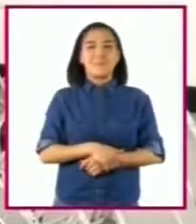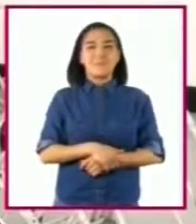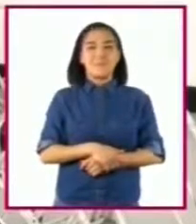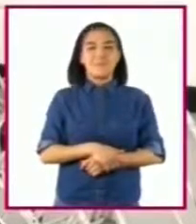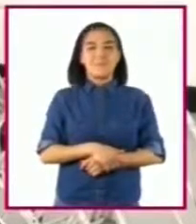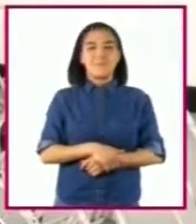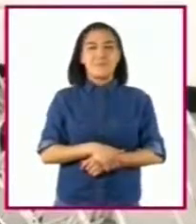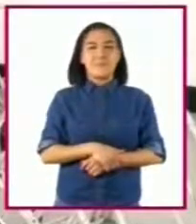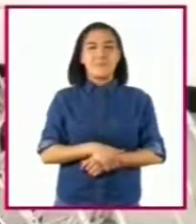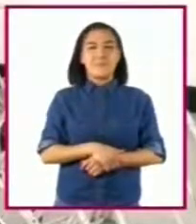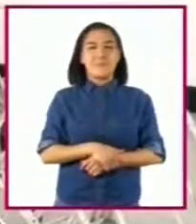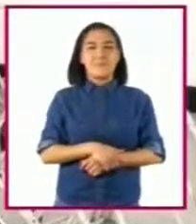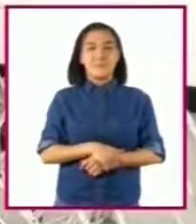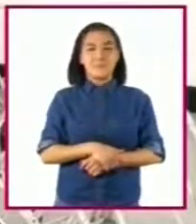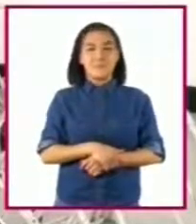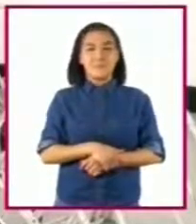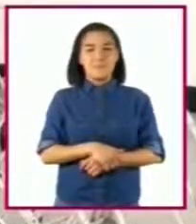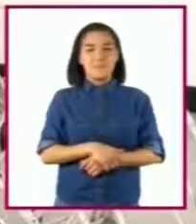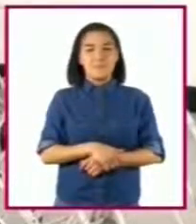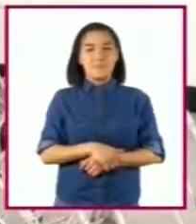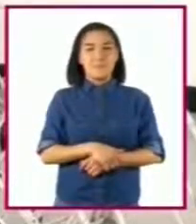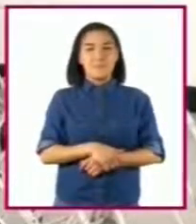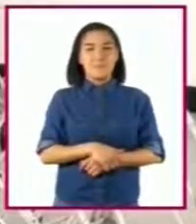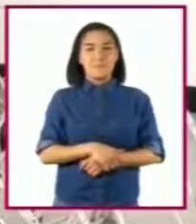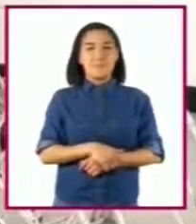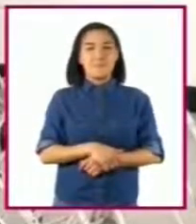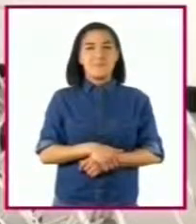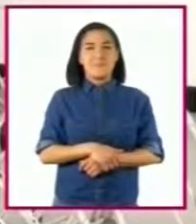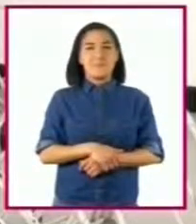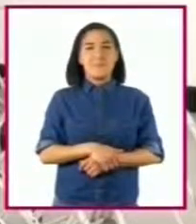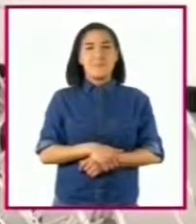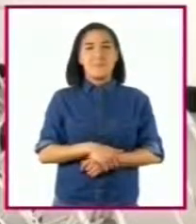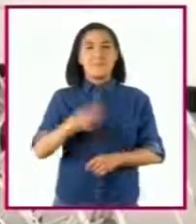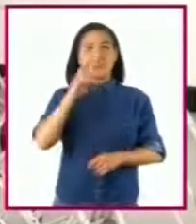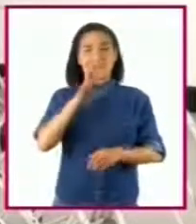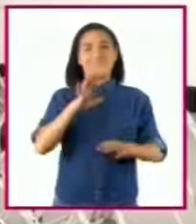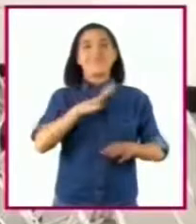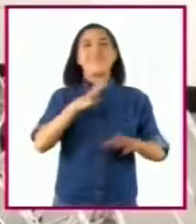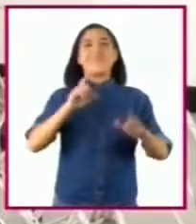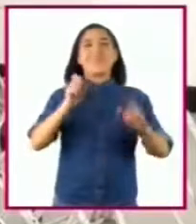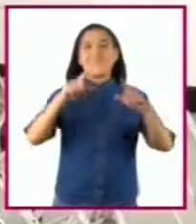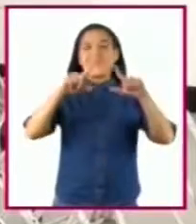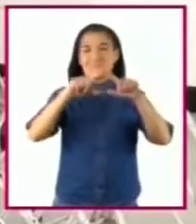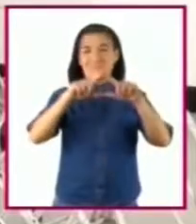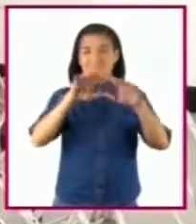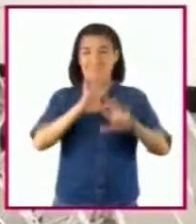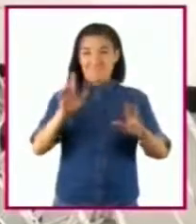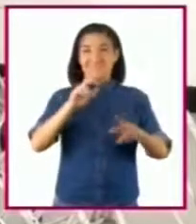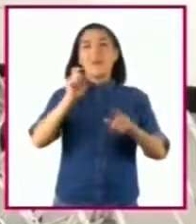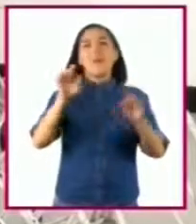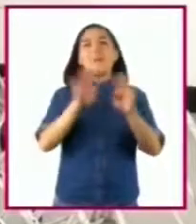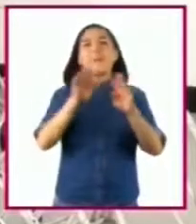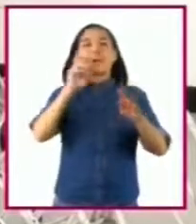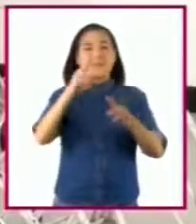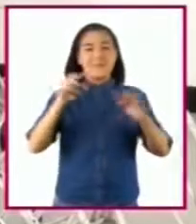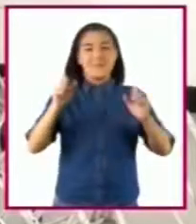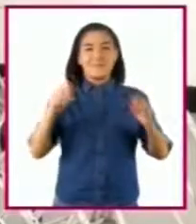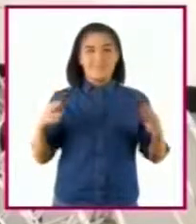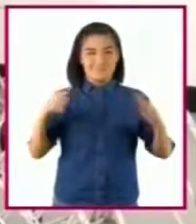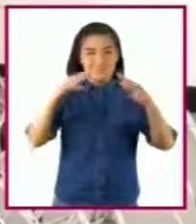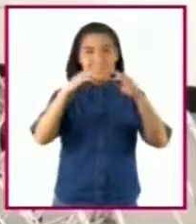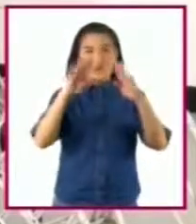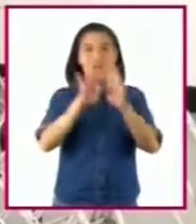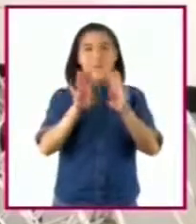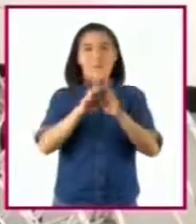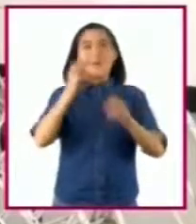ellas. Vale. Y tenemos un triángulo, ¿perfecto? Una pirámide formada por tres triángulos